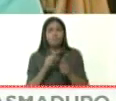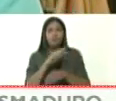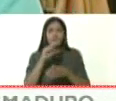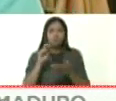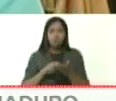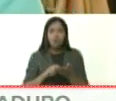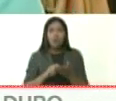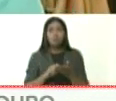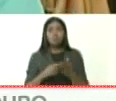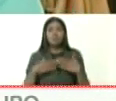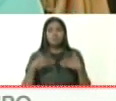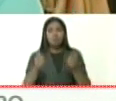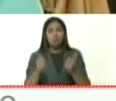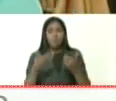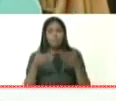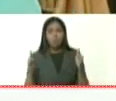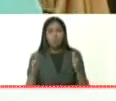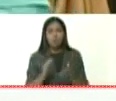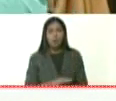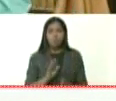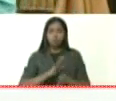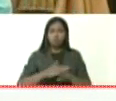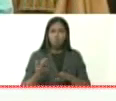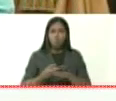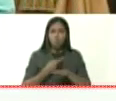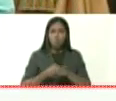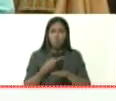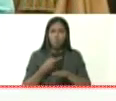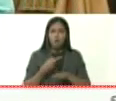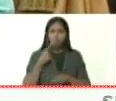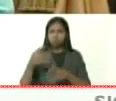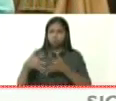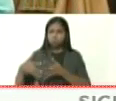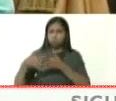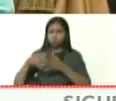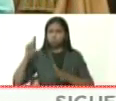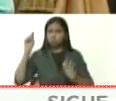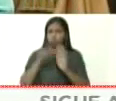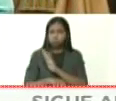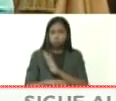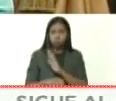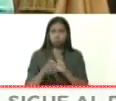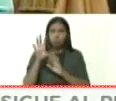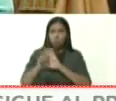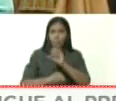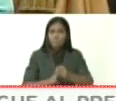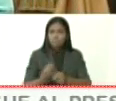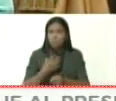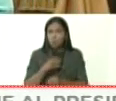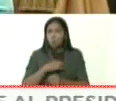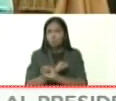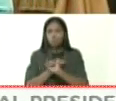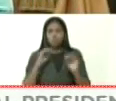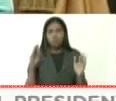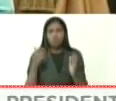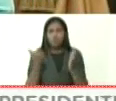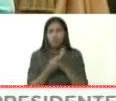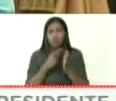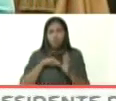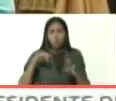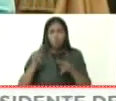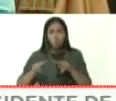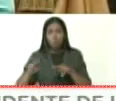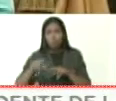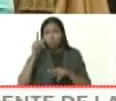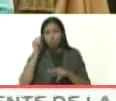salud pública, porque el gobierno de Estados Unidos nos anuló la compra de vacunas para nuestros